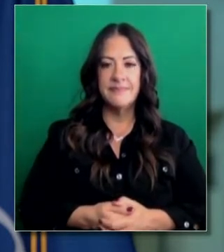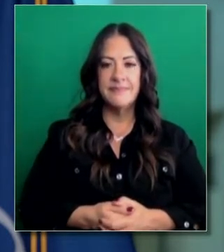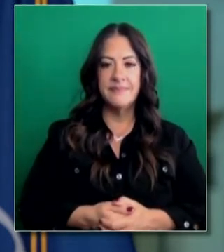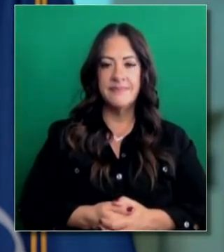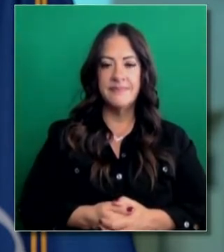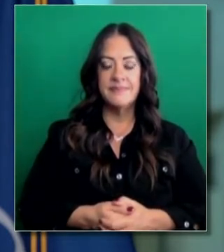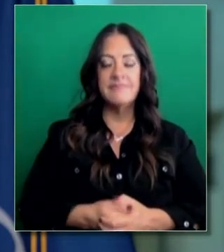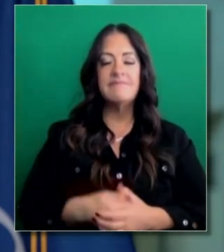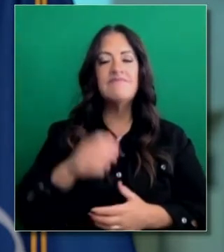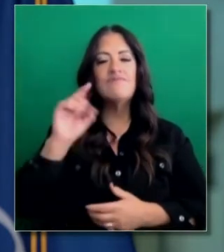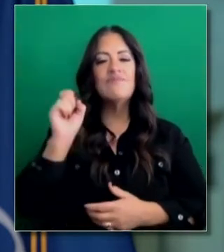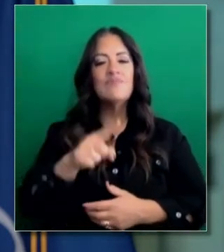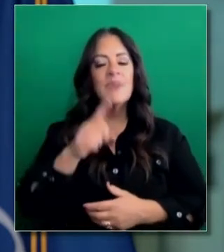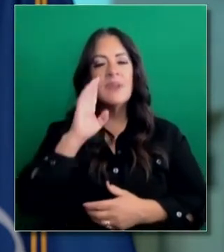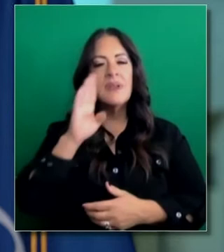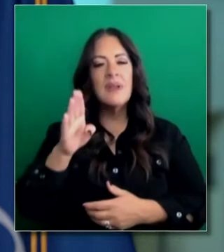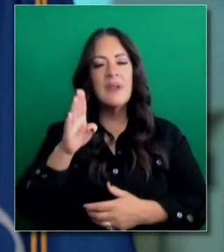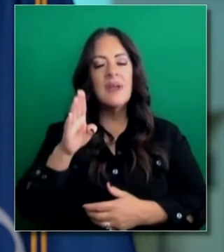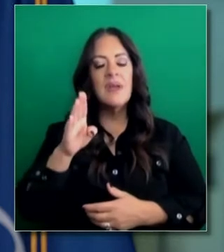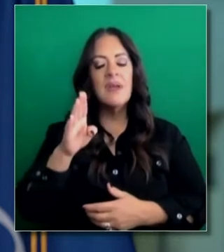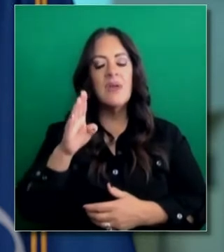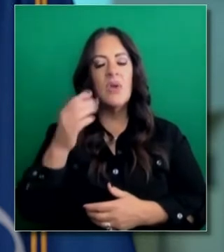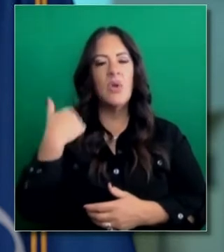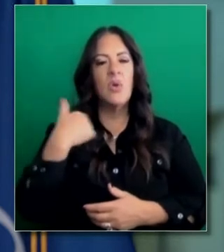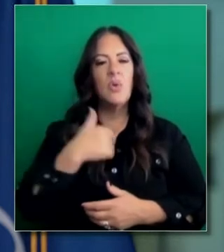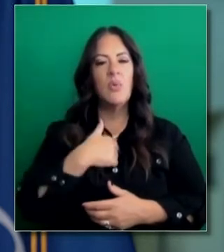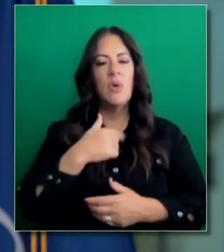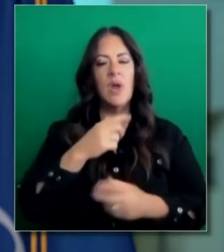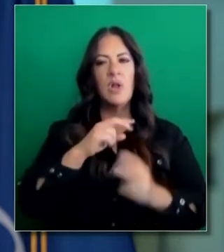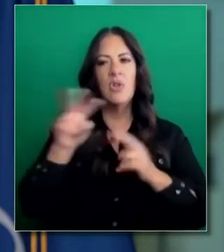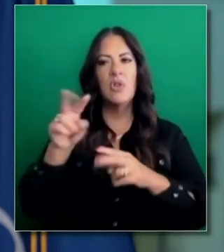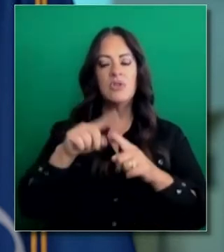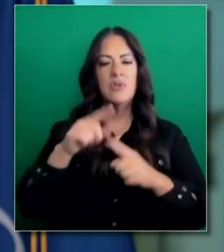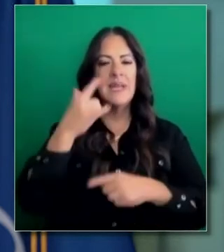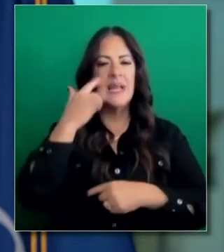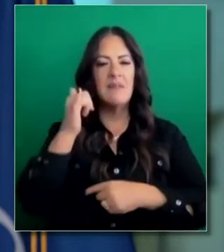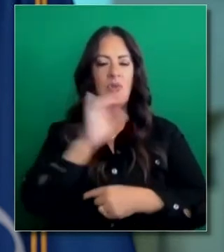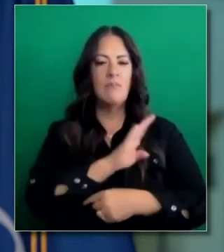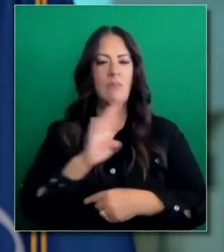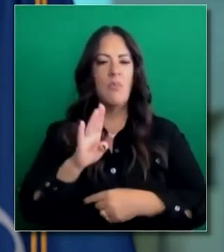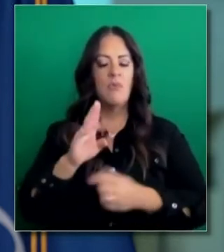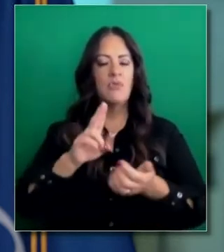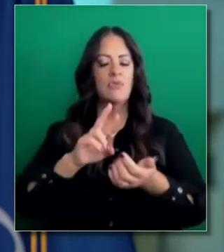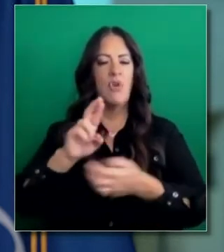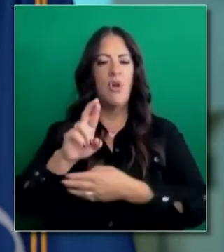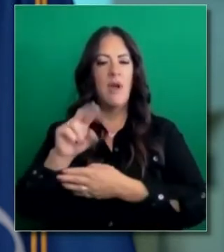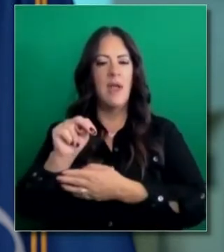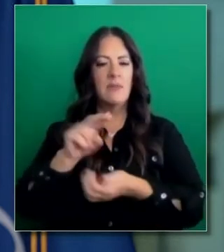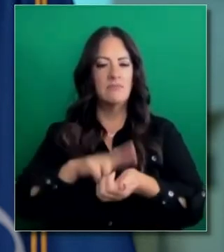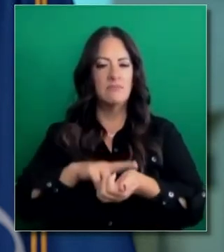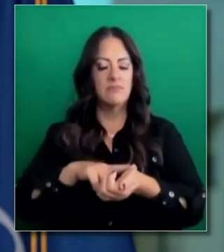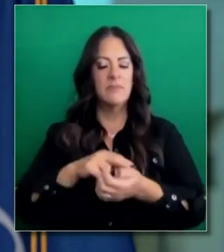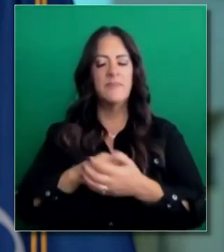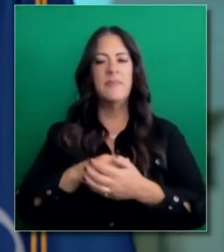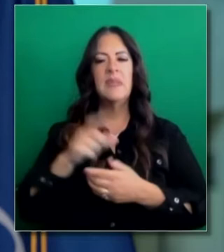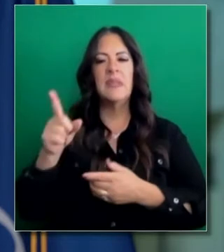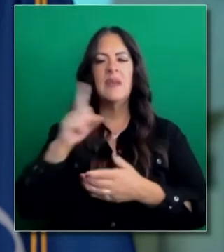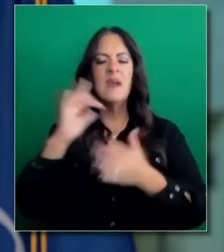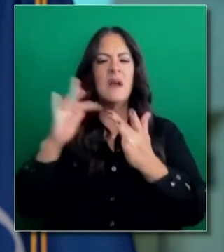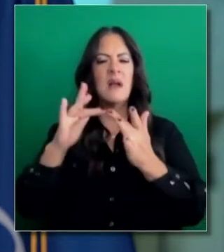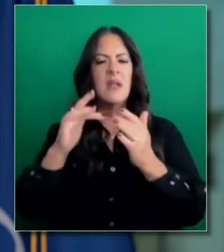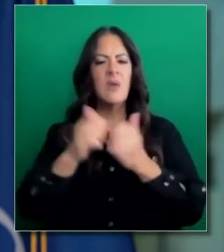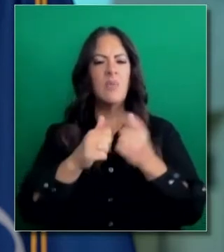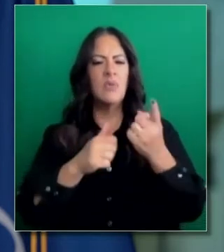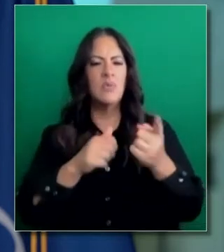qué tal gobernador hemos estado en contacto con la junta de enfermeros registrados en contacto con el estado